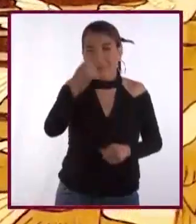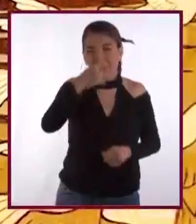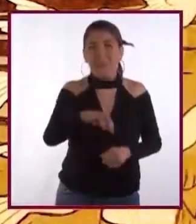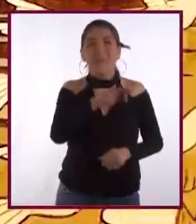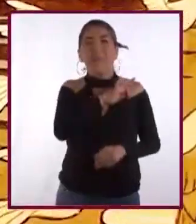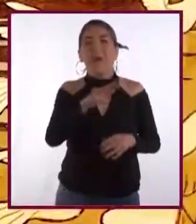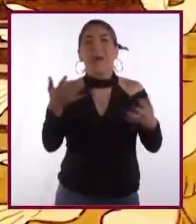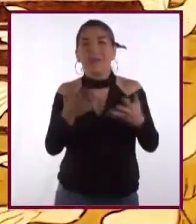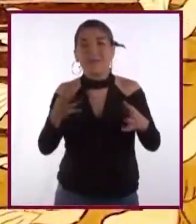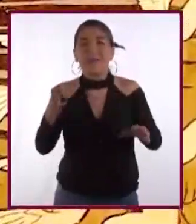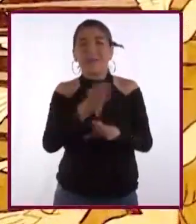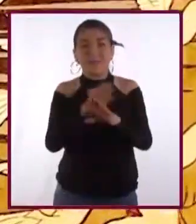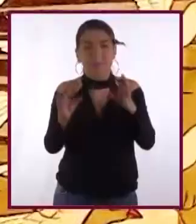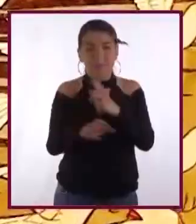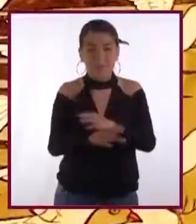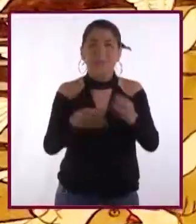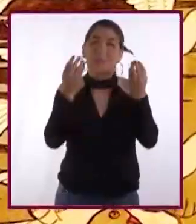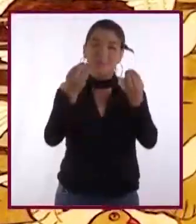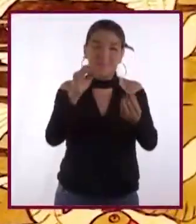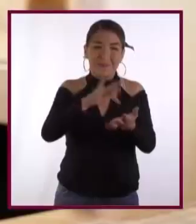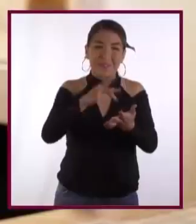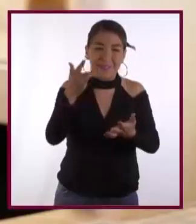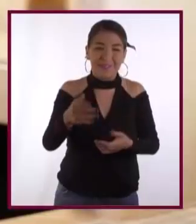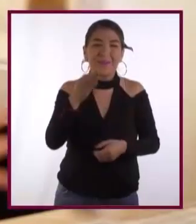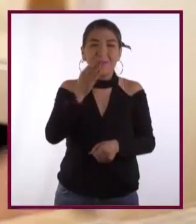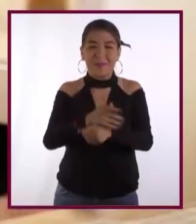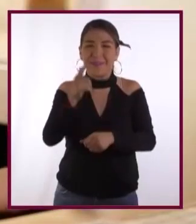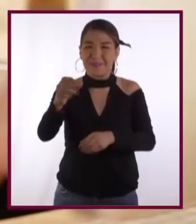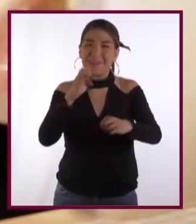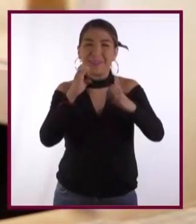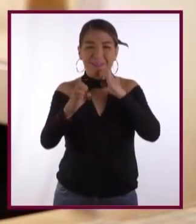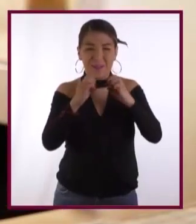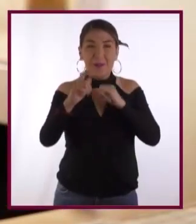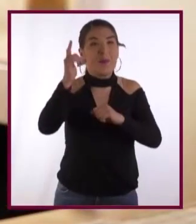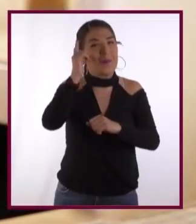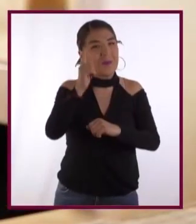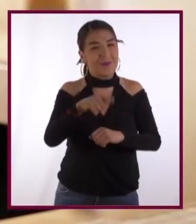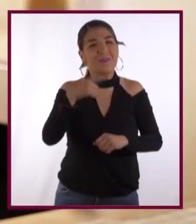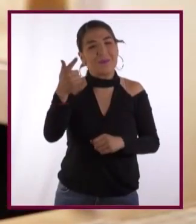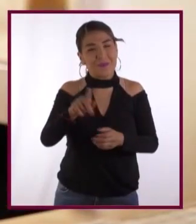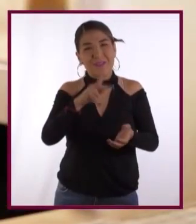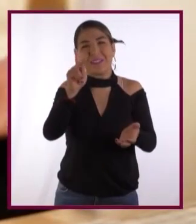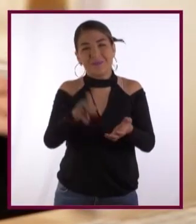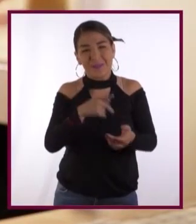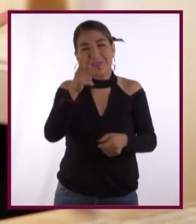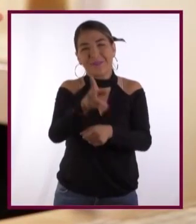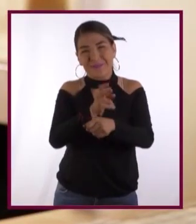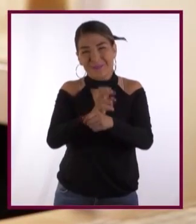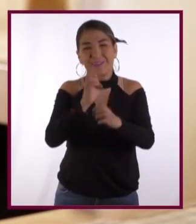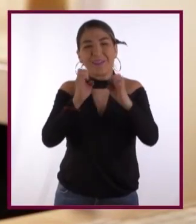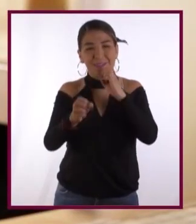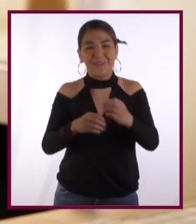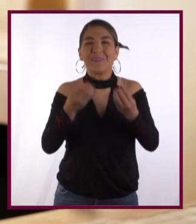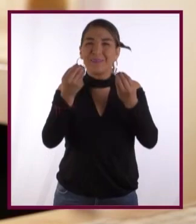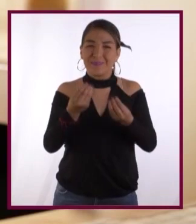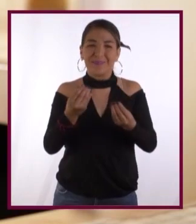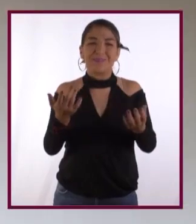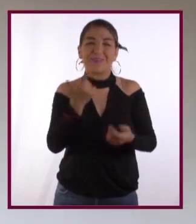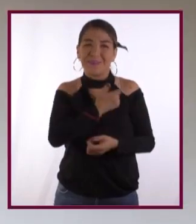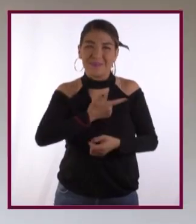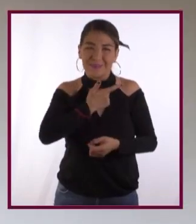la ventana a la realidad de eso. Doctor, pues muchísimas gracias por esta entrevista. Esperamos tenerte de nuevo como